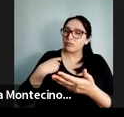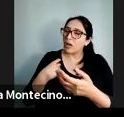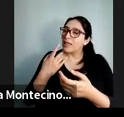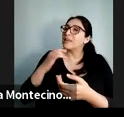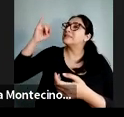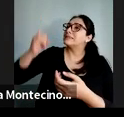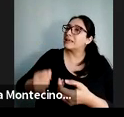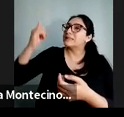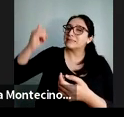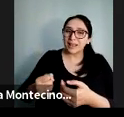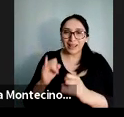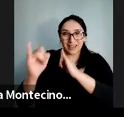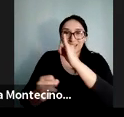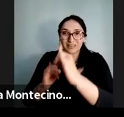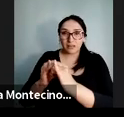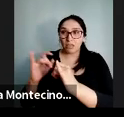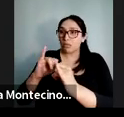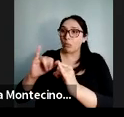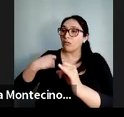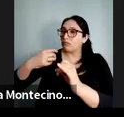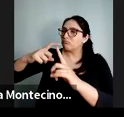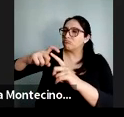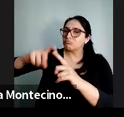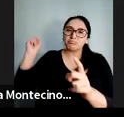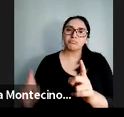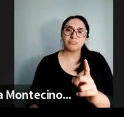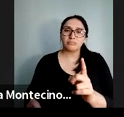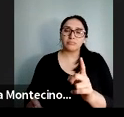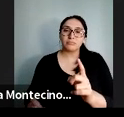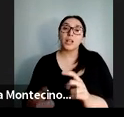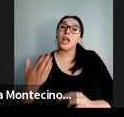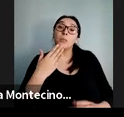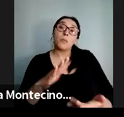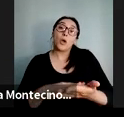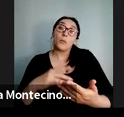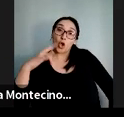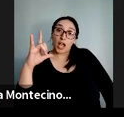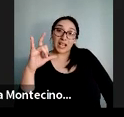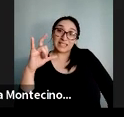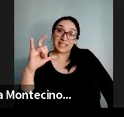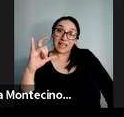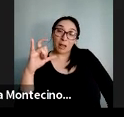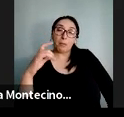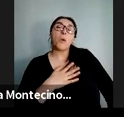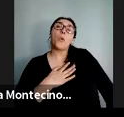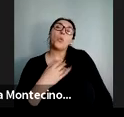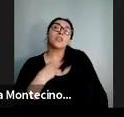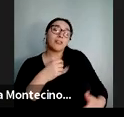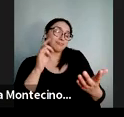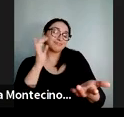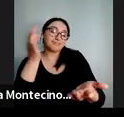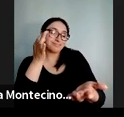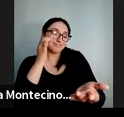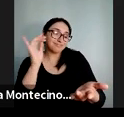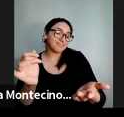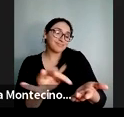ejemplo, yo uso Instagram como una plataforma de autocuidado. Sigo puras cosas que me gustan,